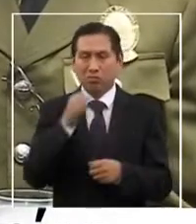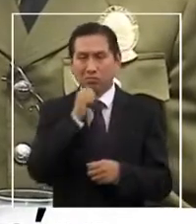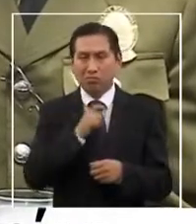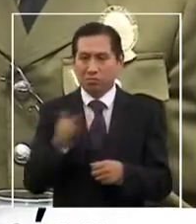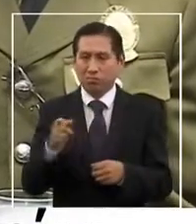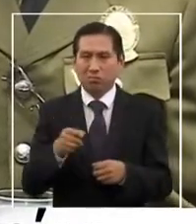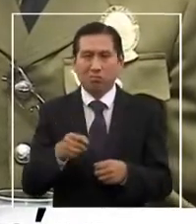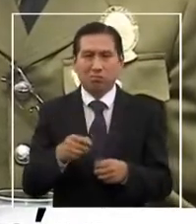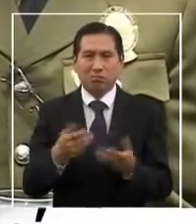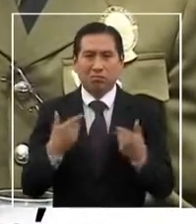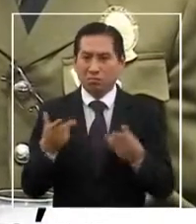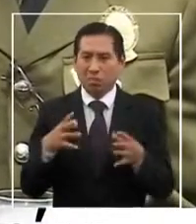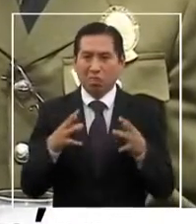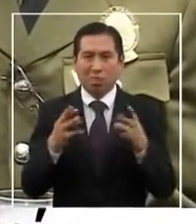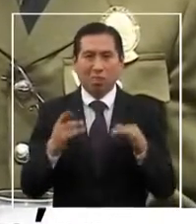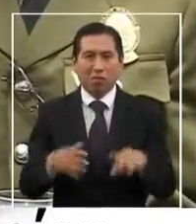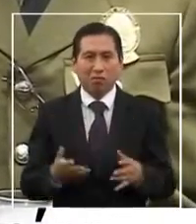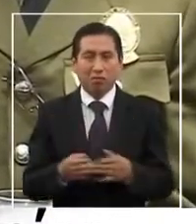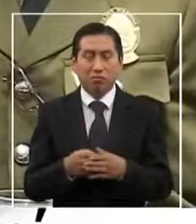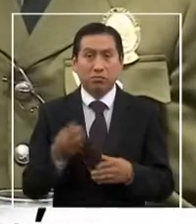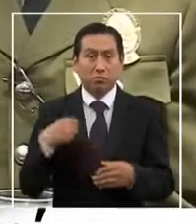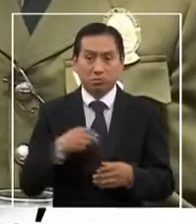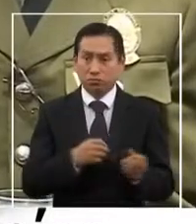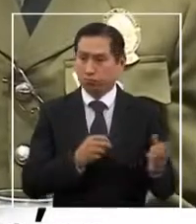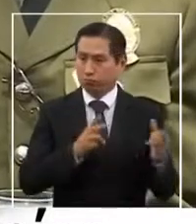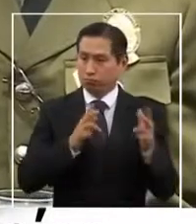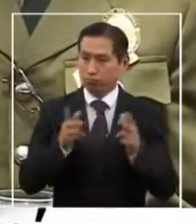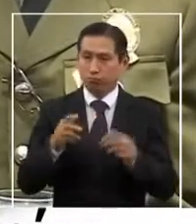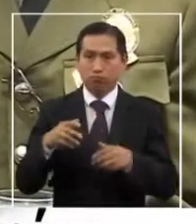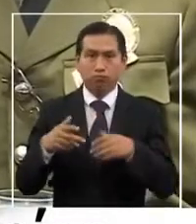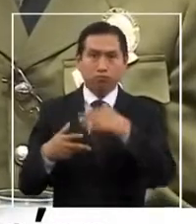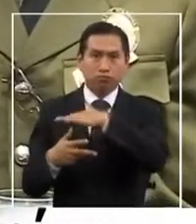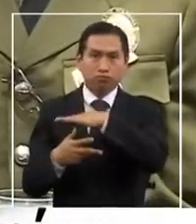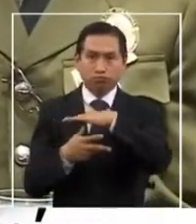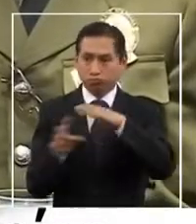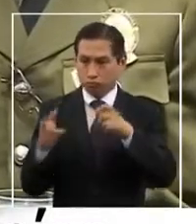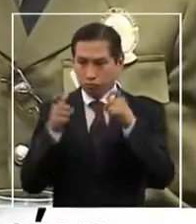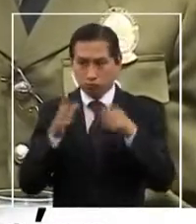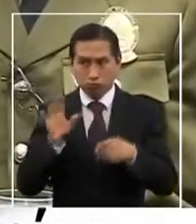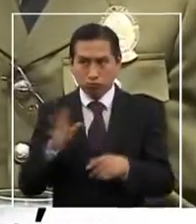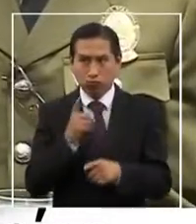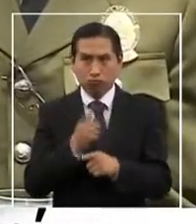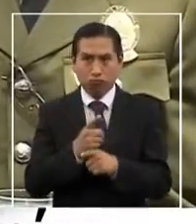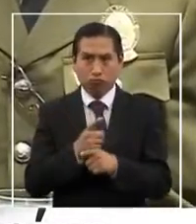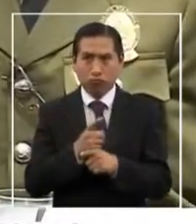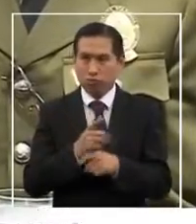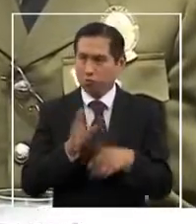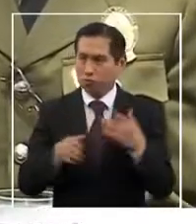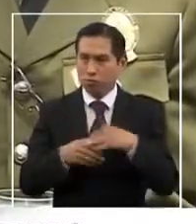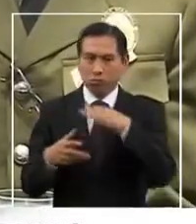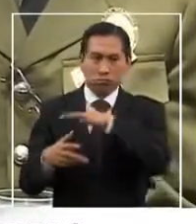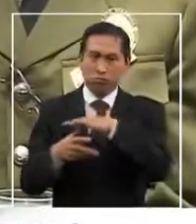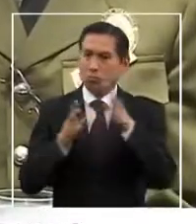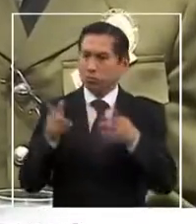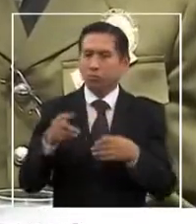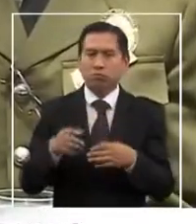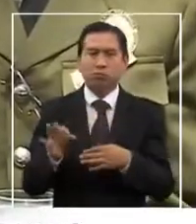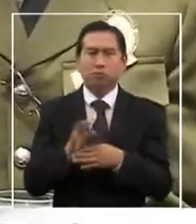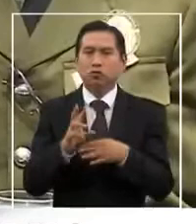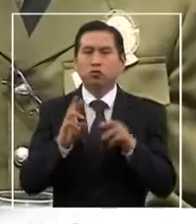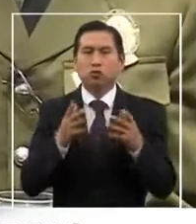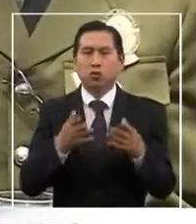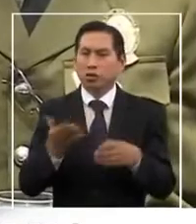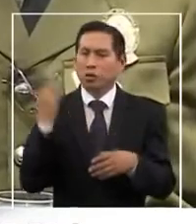que se caen, cuando les demos helicópteros para ser operativos. Todos los helicópteros los han dejado inhabilitados